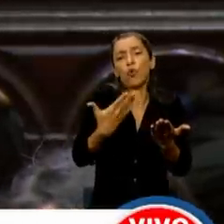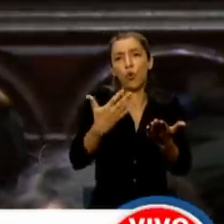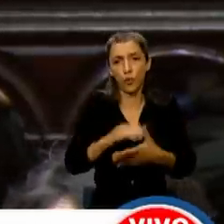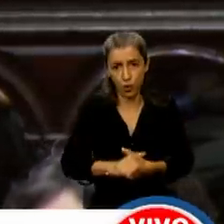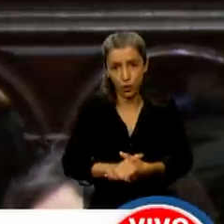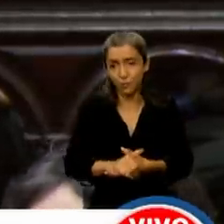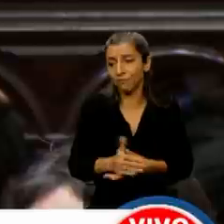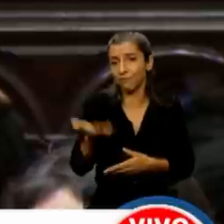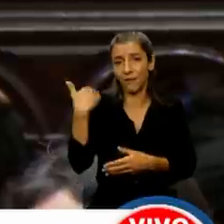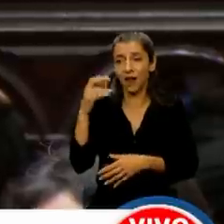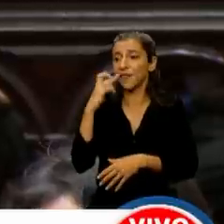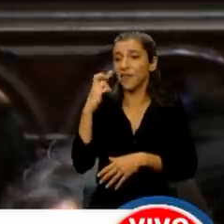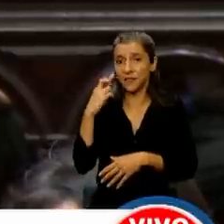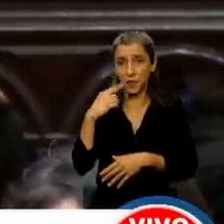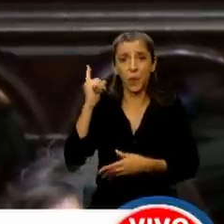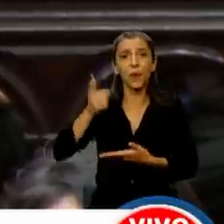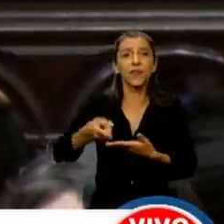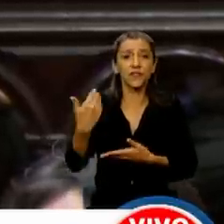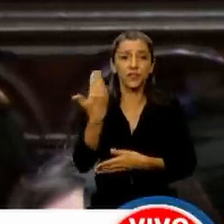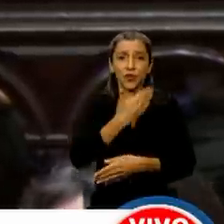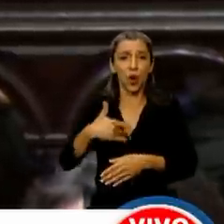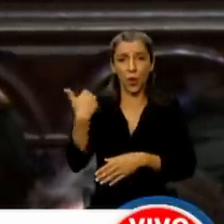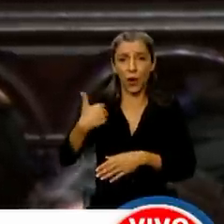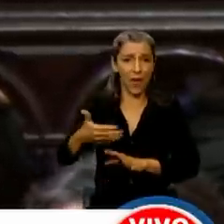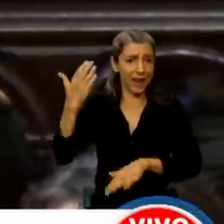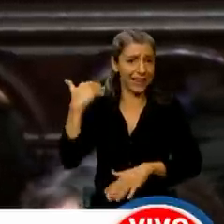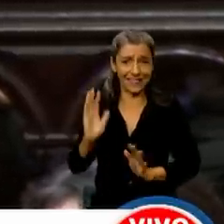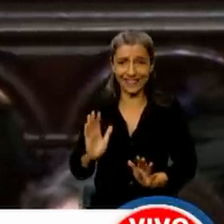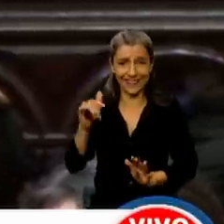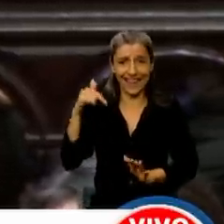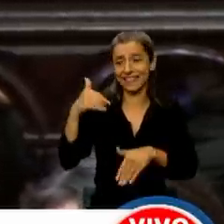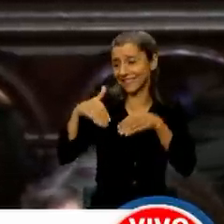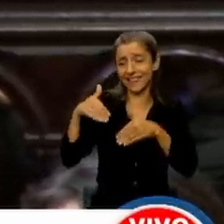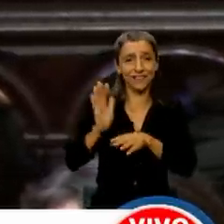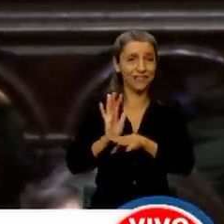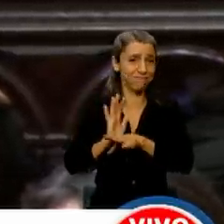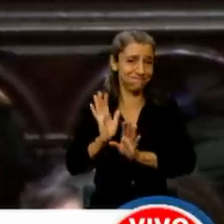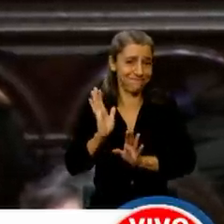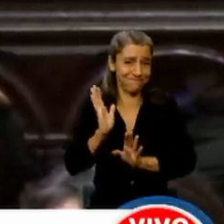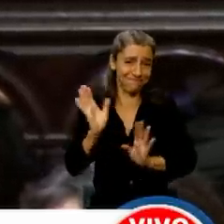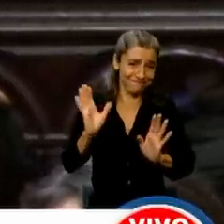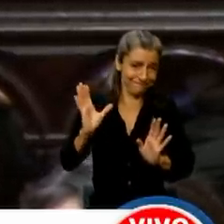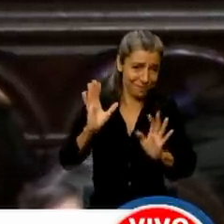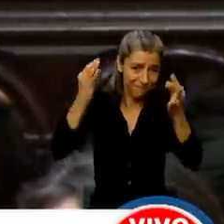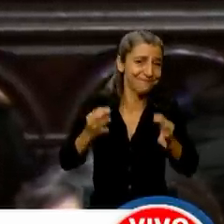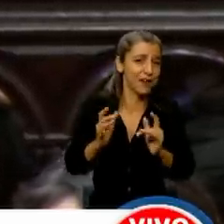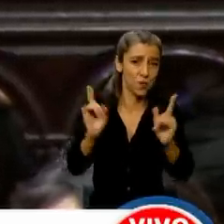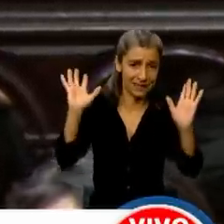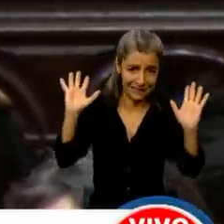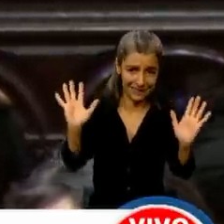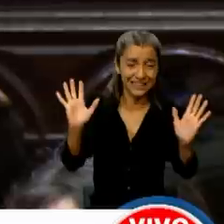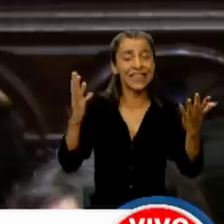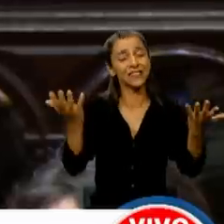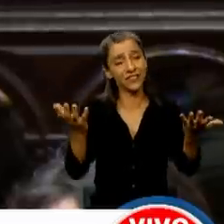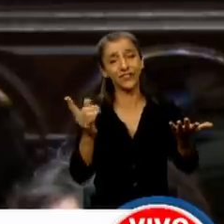del 19 definió quien gobernaba la argentina entonces lo que uno es que podamos